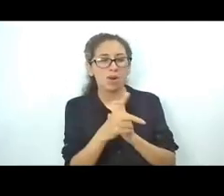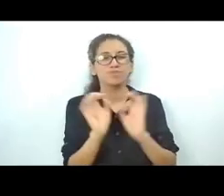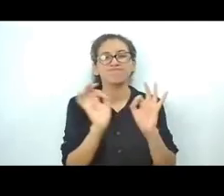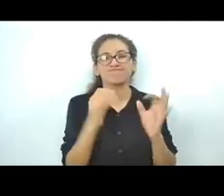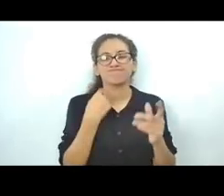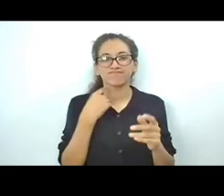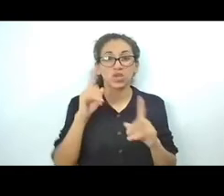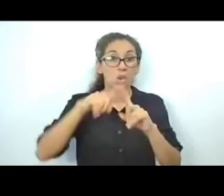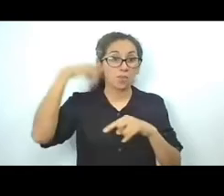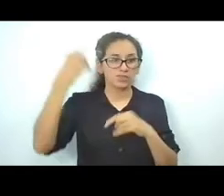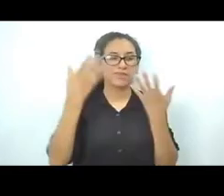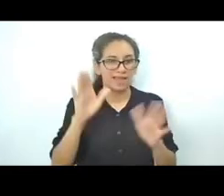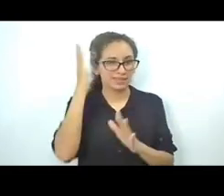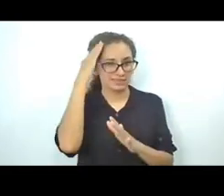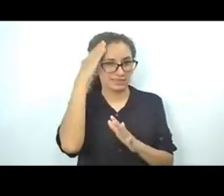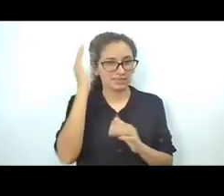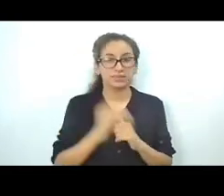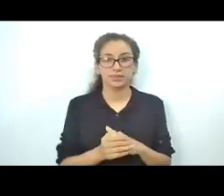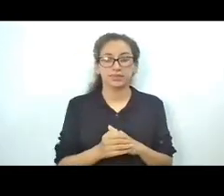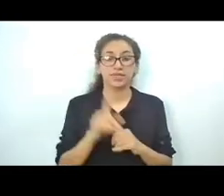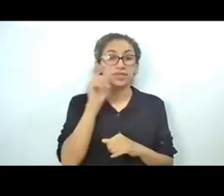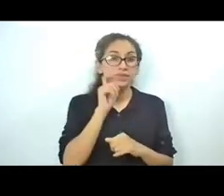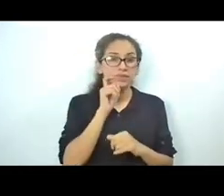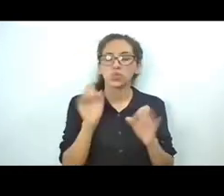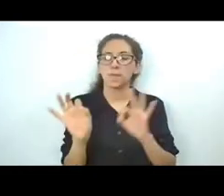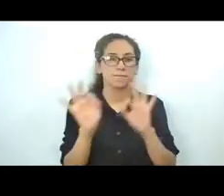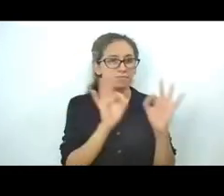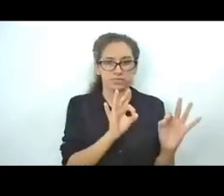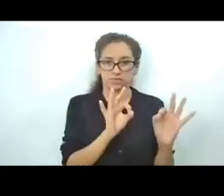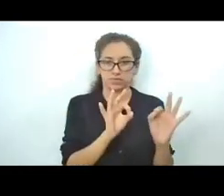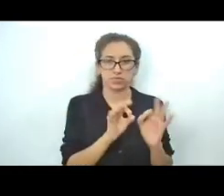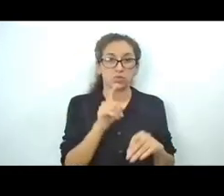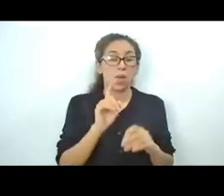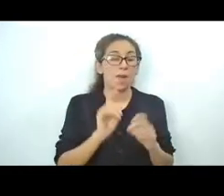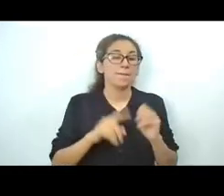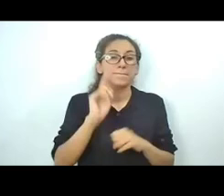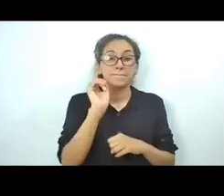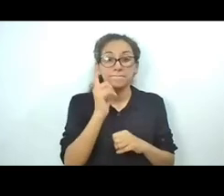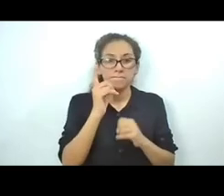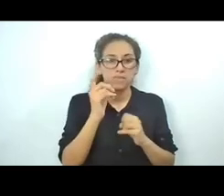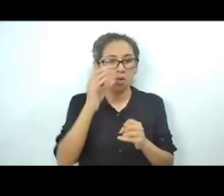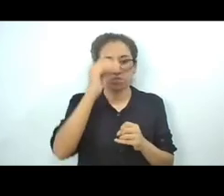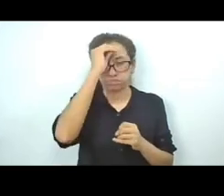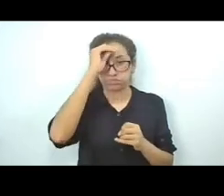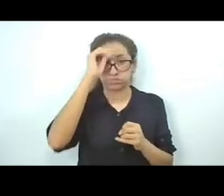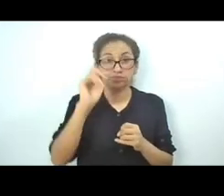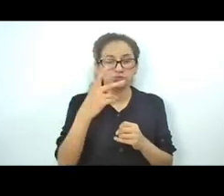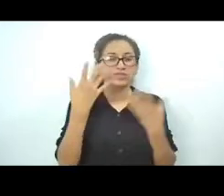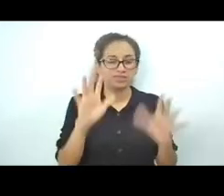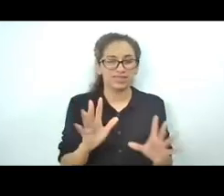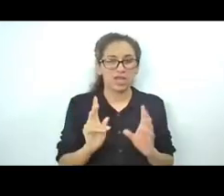lo haces. Y el sexo es igual, lo que pasa es que a veces no se dan segunda oportunidad.